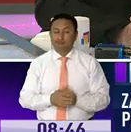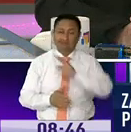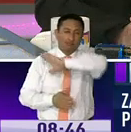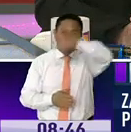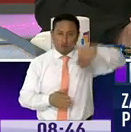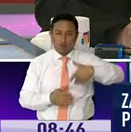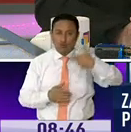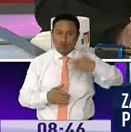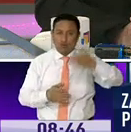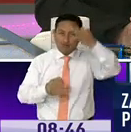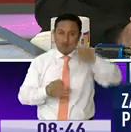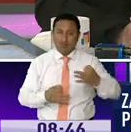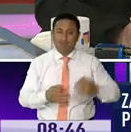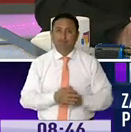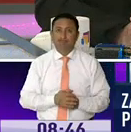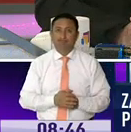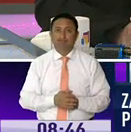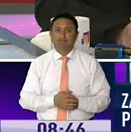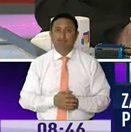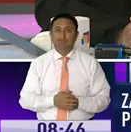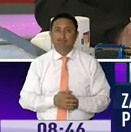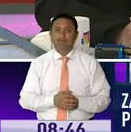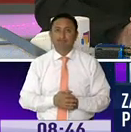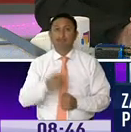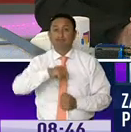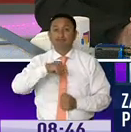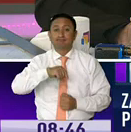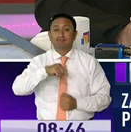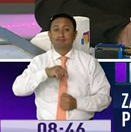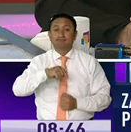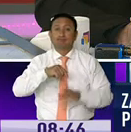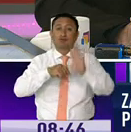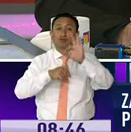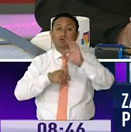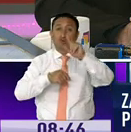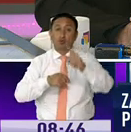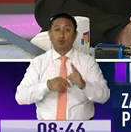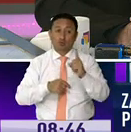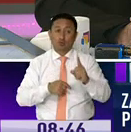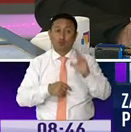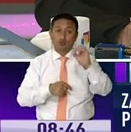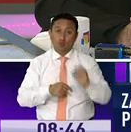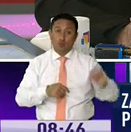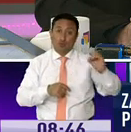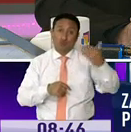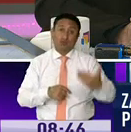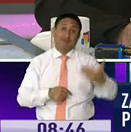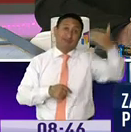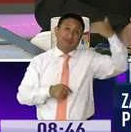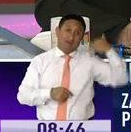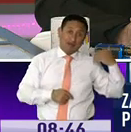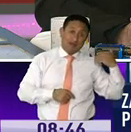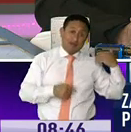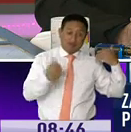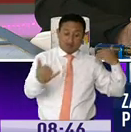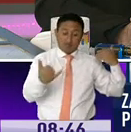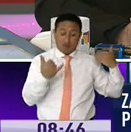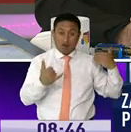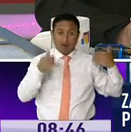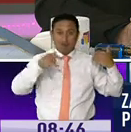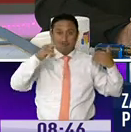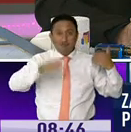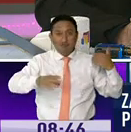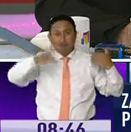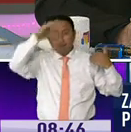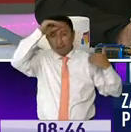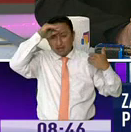todo. Yo digo, Roberto, la experiencia que vivió el ECU 911 en octubre y la que estamos viviendo nos ha dado lecciones y